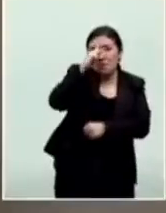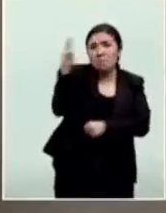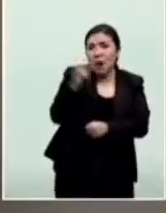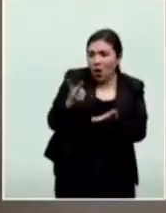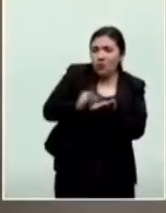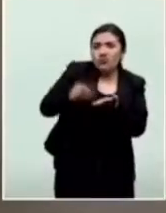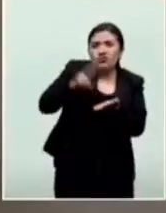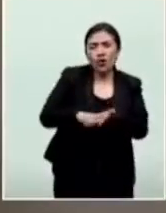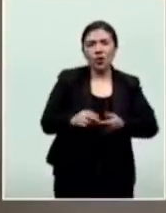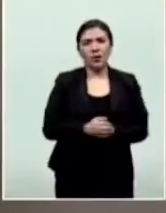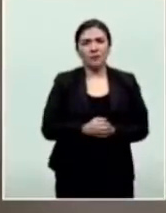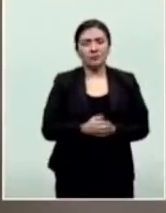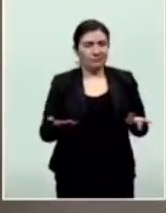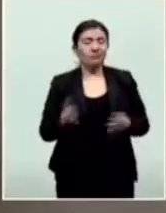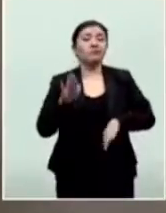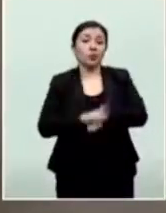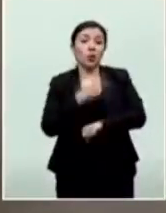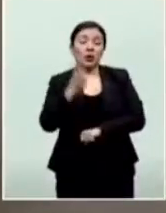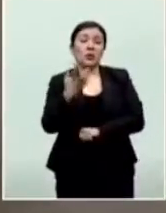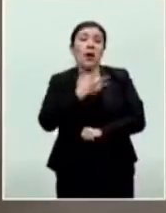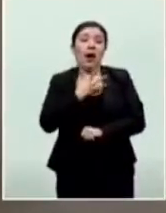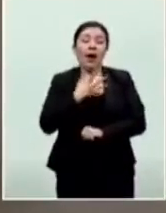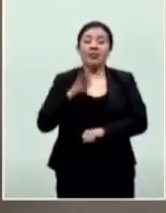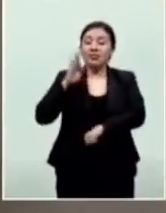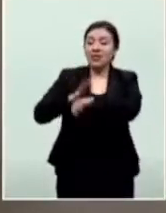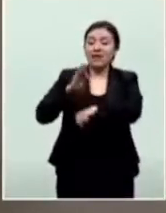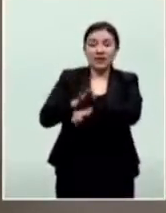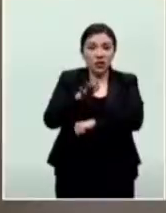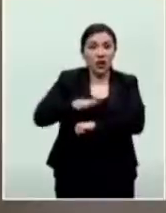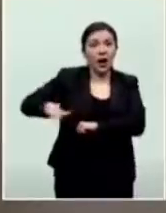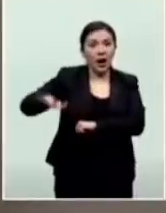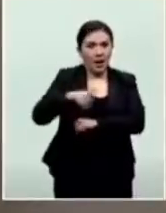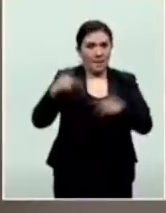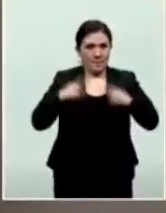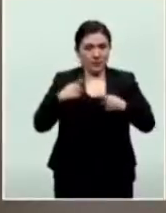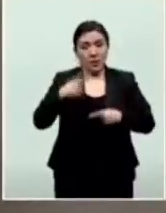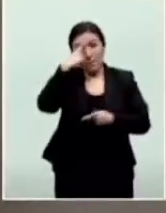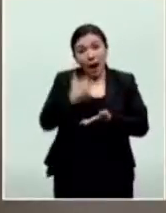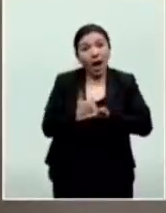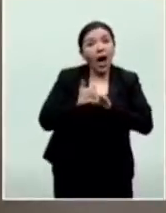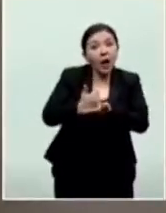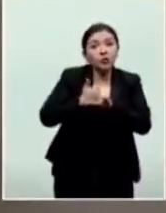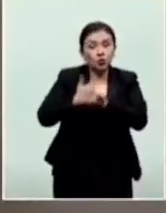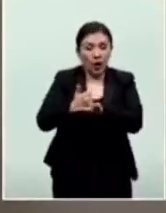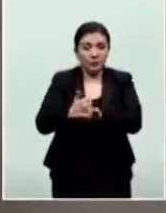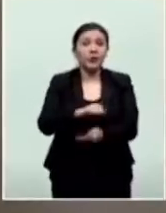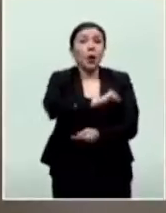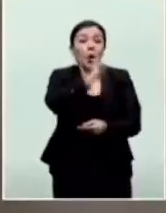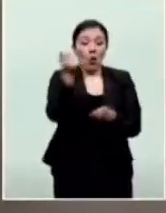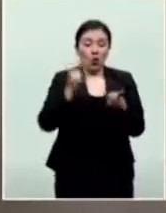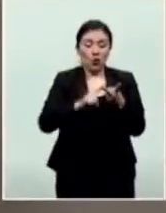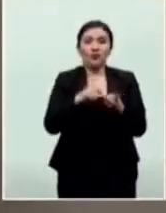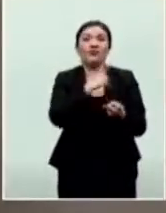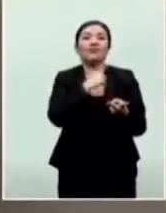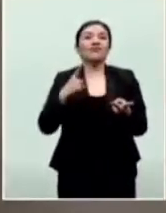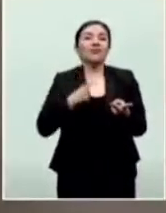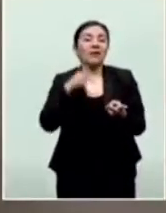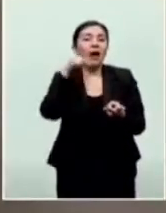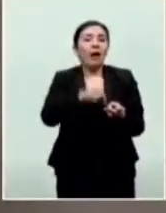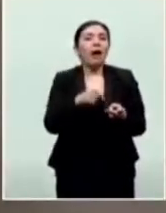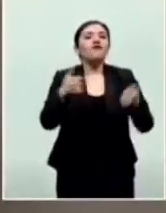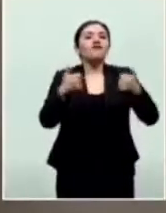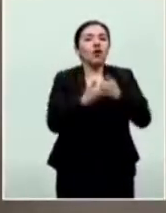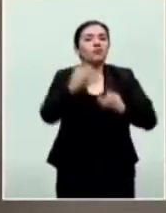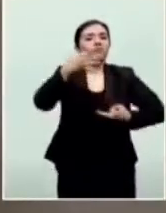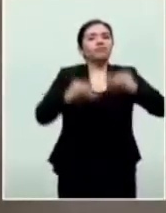parece que por un lado tenemos la Defensoría Pública ayudando a estos asuntos y por el otro lado debemos tener una